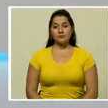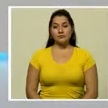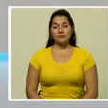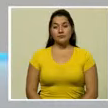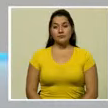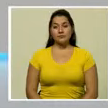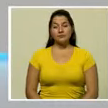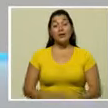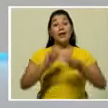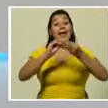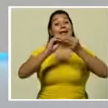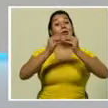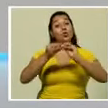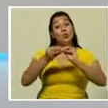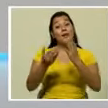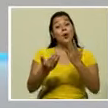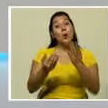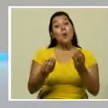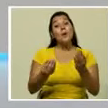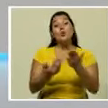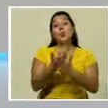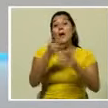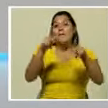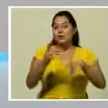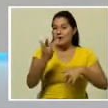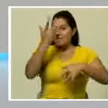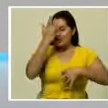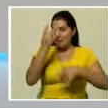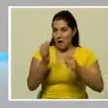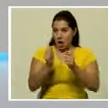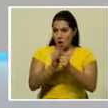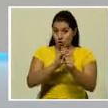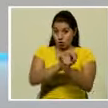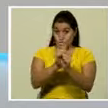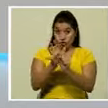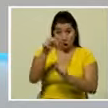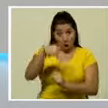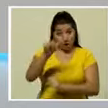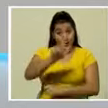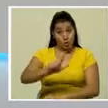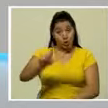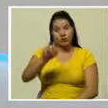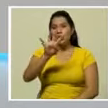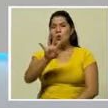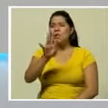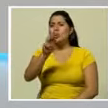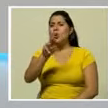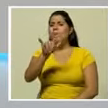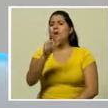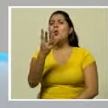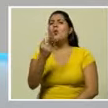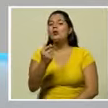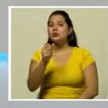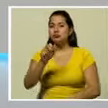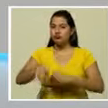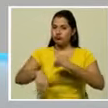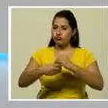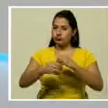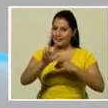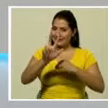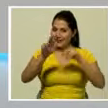La cifra de nuevos casos confirmados de coronavirus para este lunes 4 de mayo fue de 3 personas.